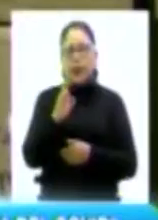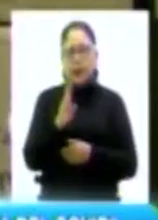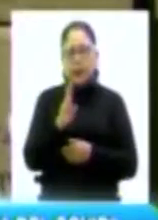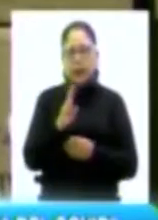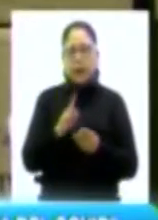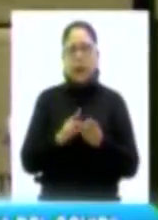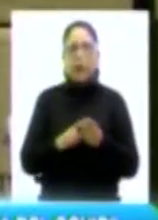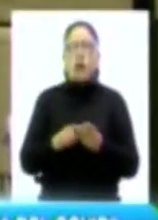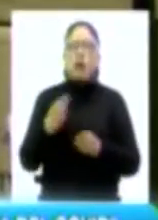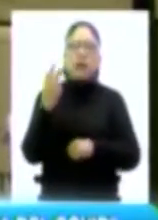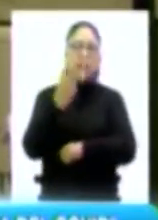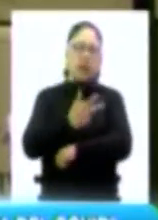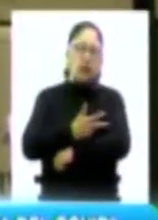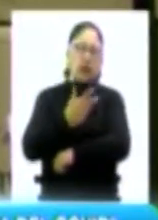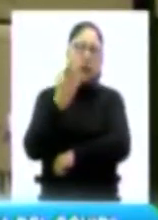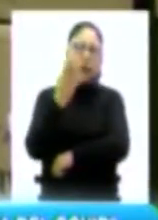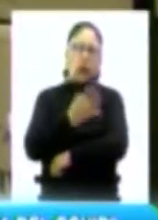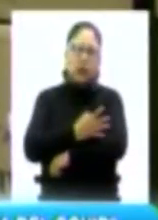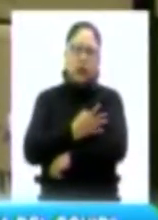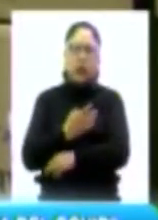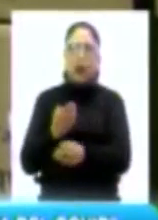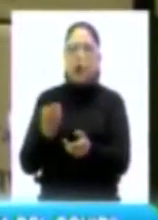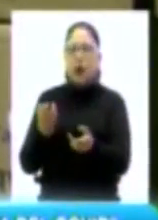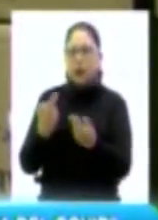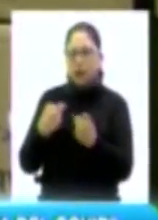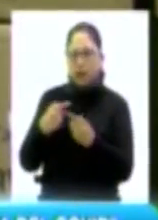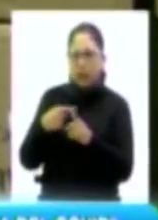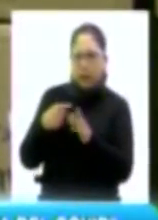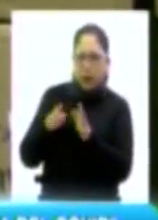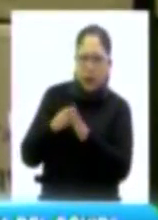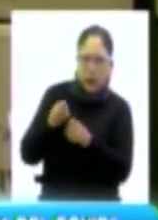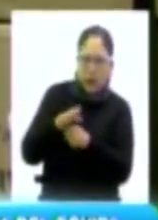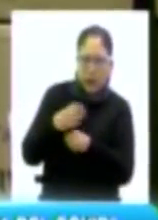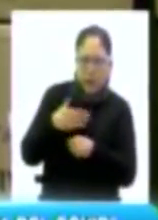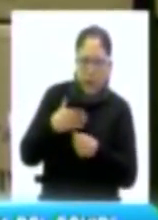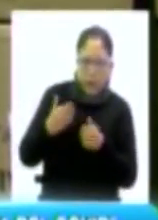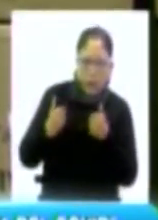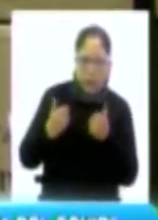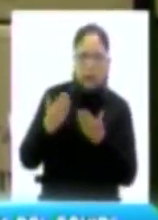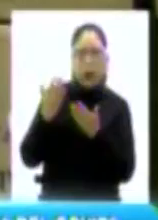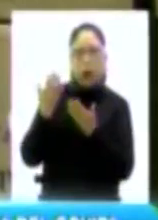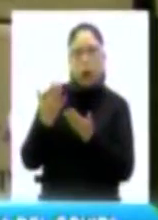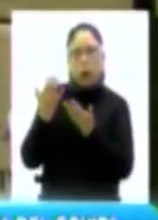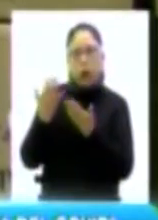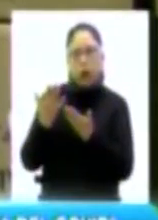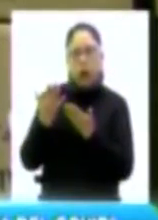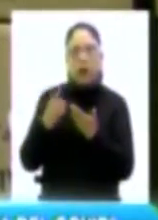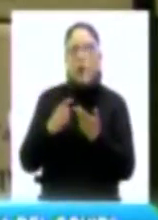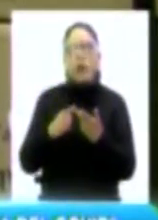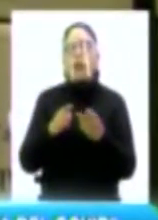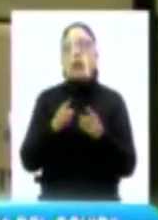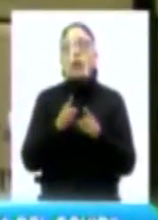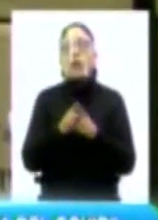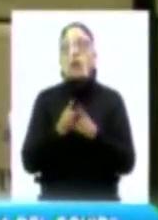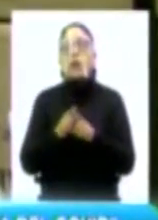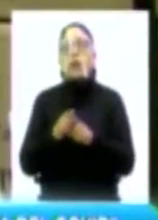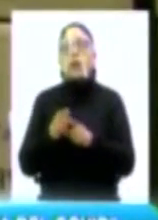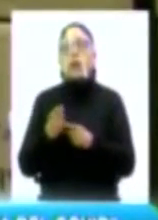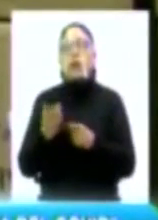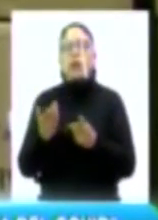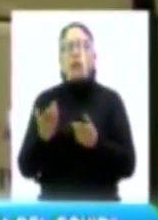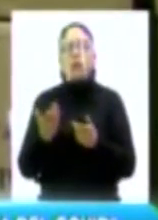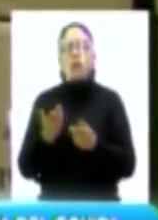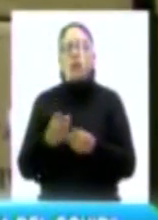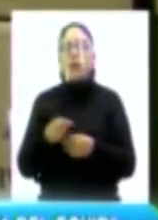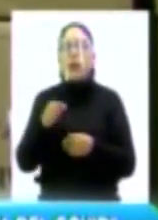tardaban 3-4 días en dar su resultado. Estas, como ha dicho la doctora, no pasan de